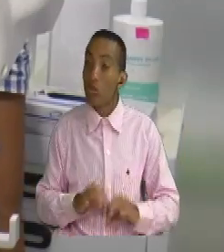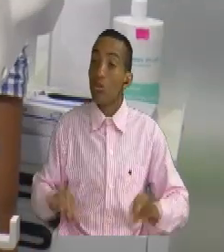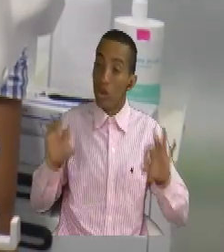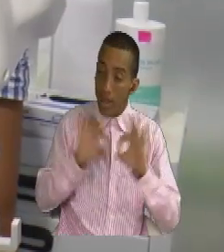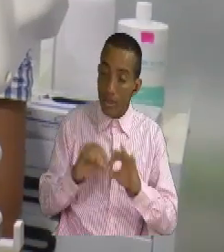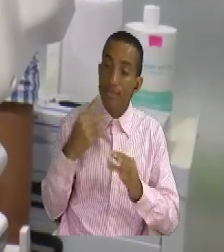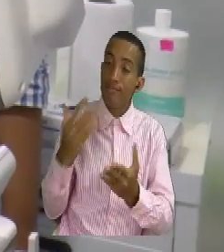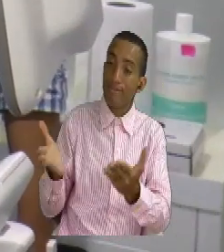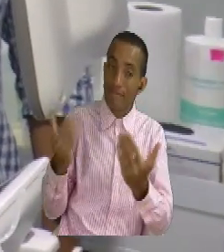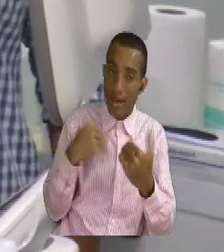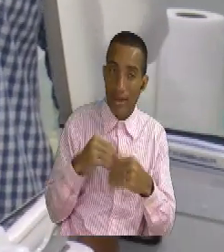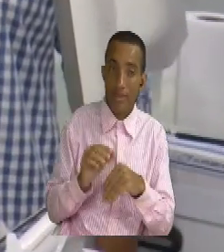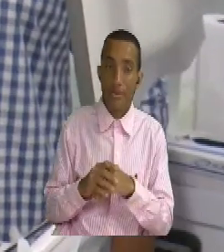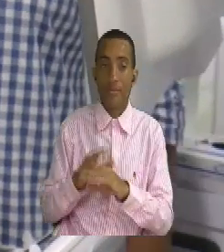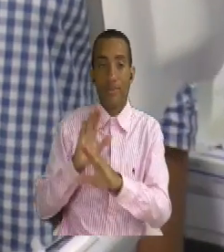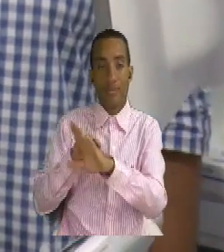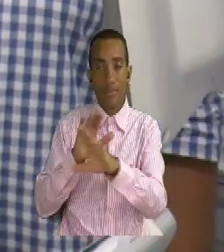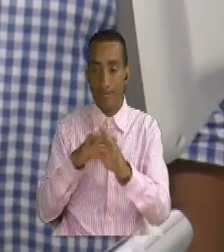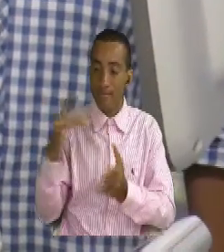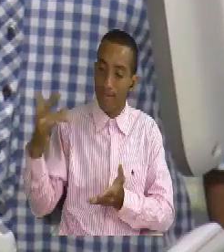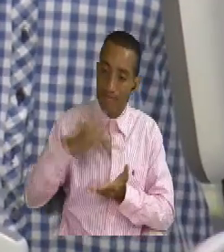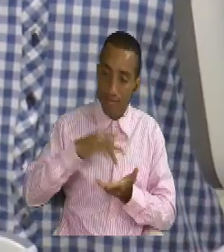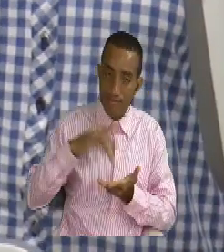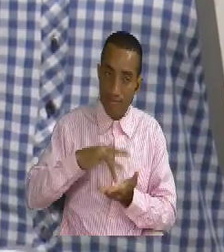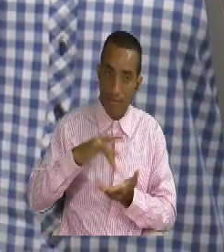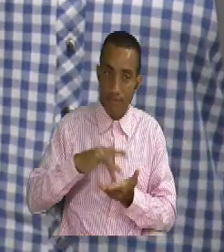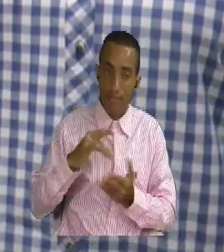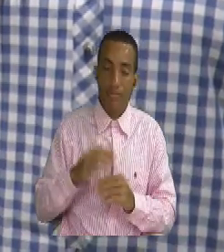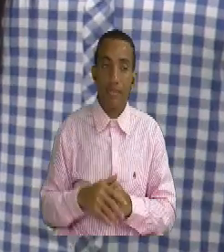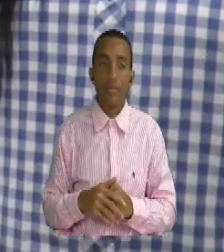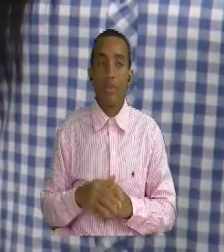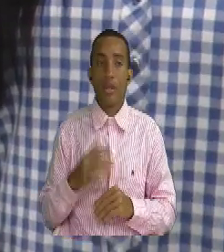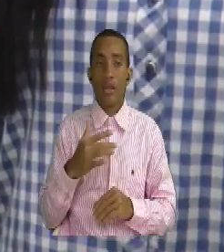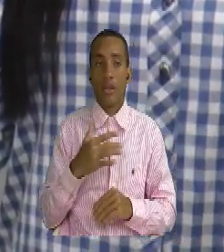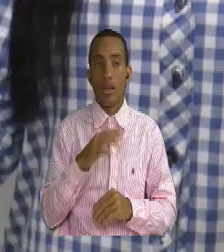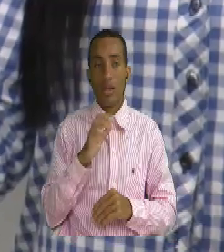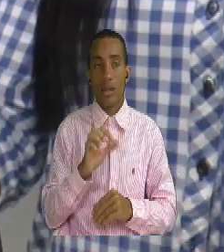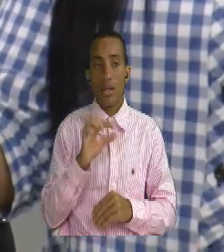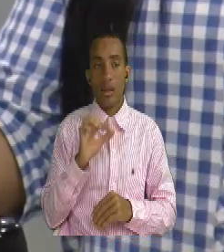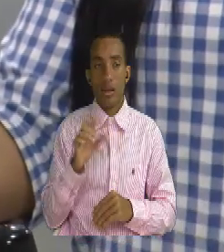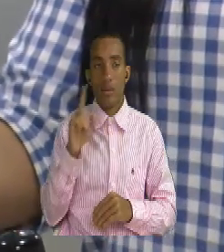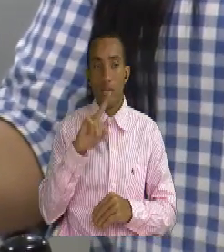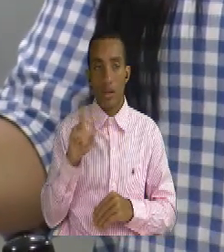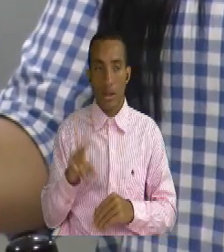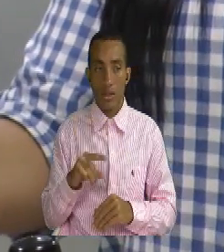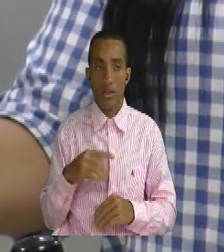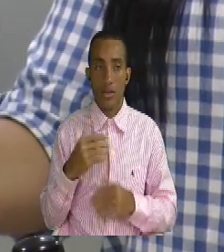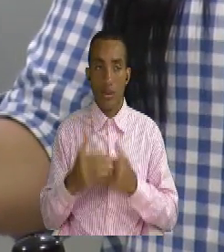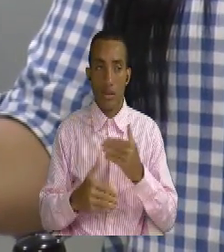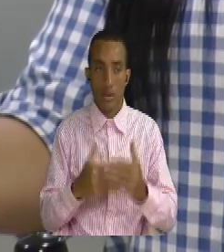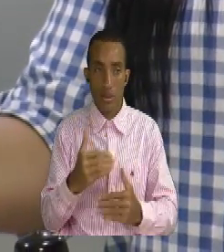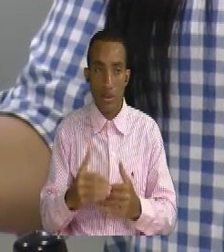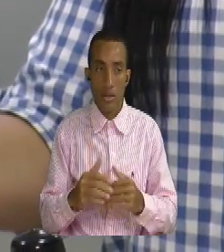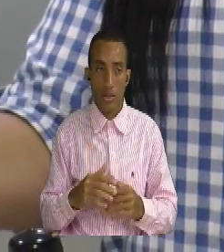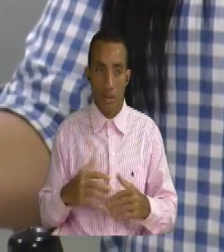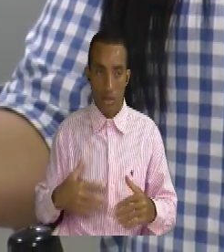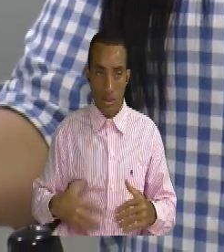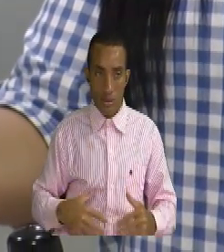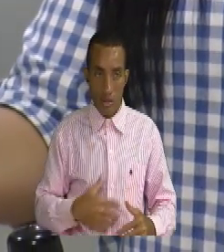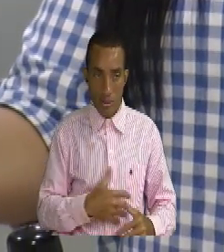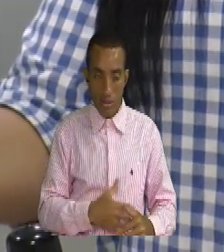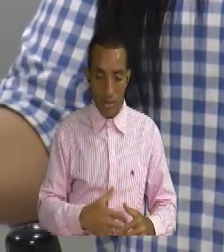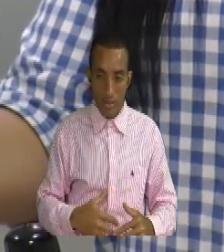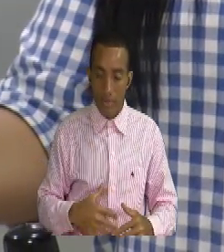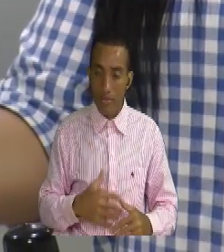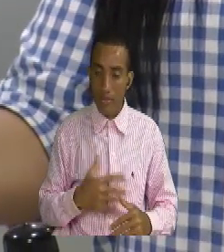es invitarlas a que realmente asistan a un control prenatal en sus EPS y lleven una secuencia de sus imágenes ecográficas de la salud de su